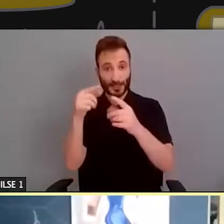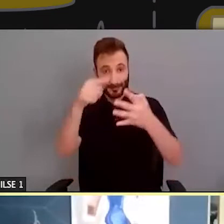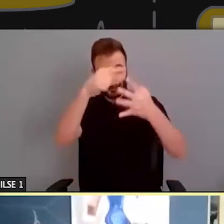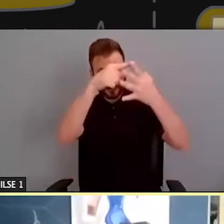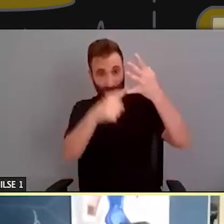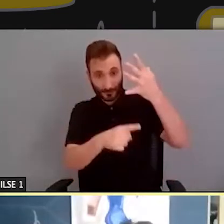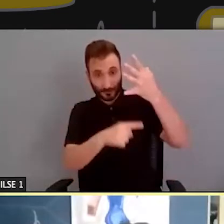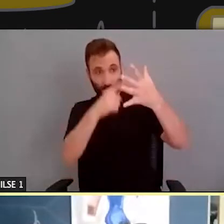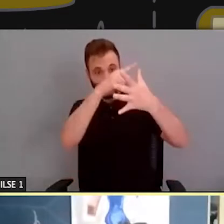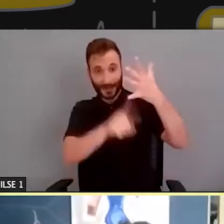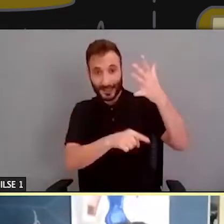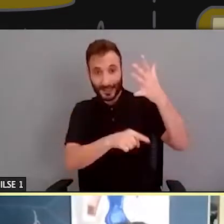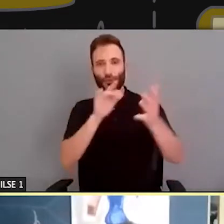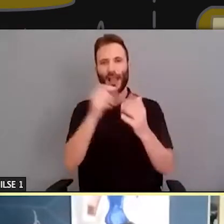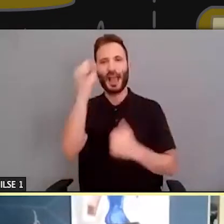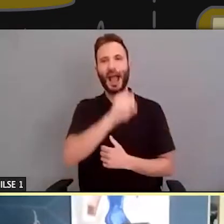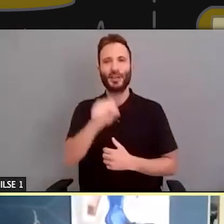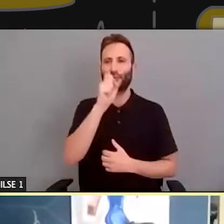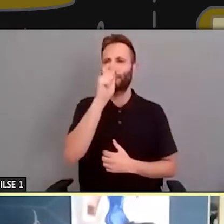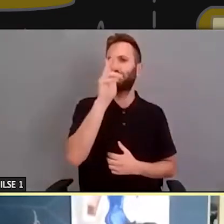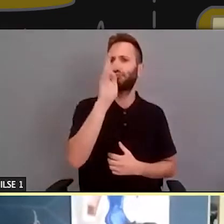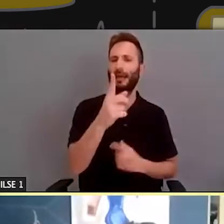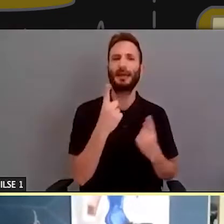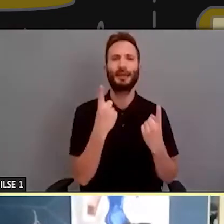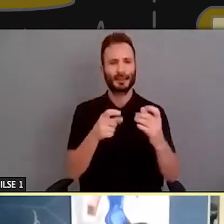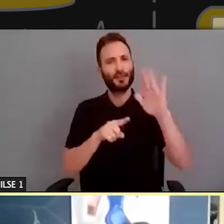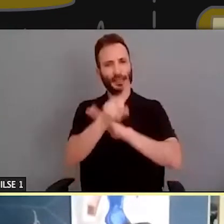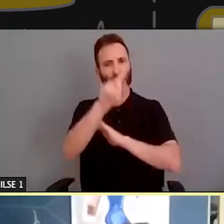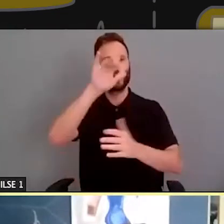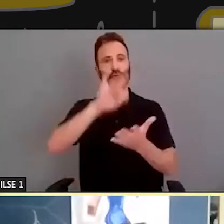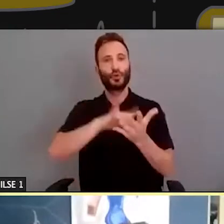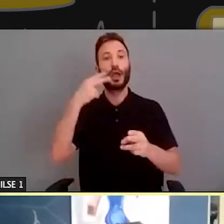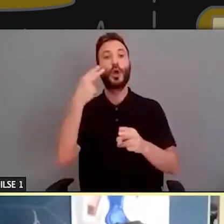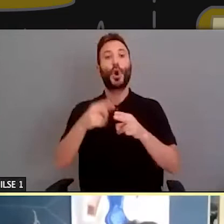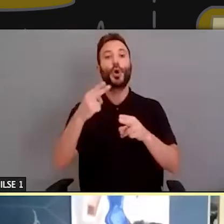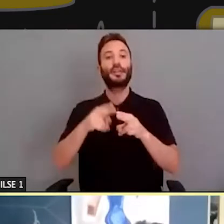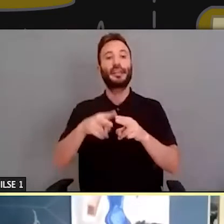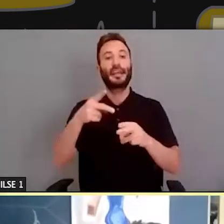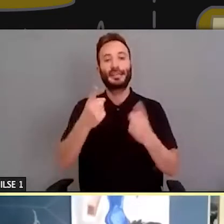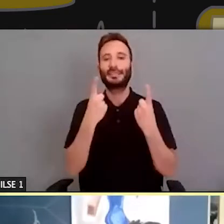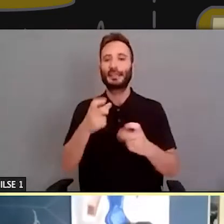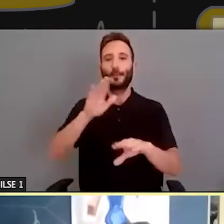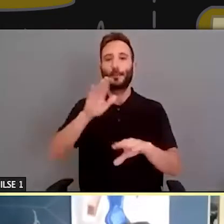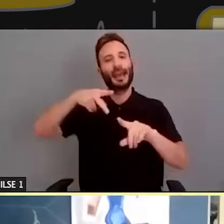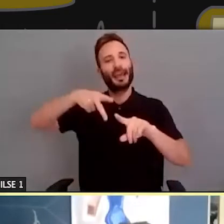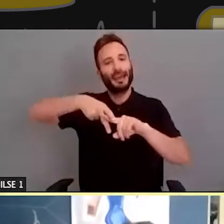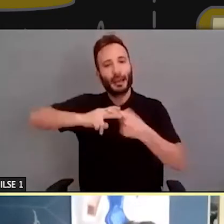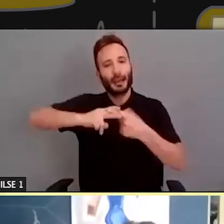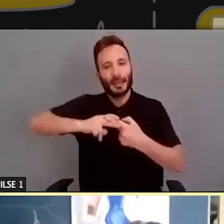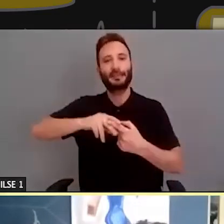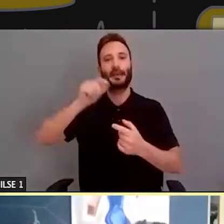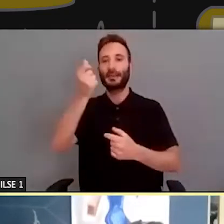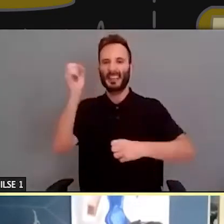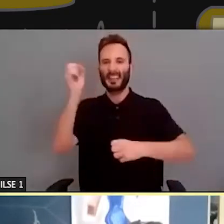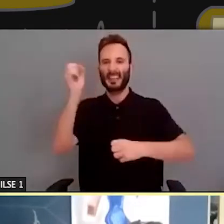años de desarrollo. Las políticas de accesibilidad no tienen sentido si no hay estrategias, herramientas, si no se invierten